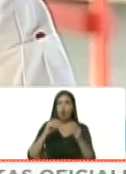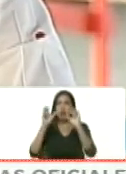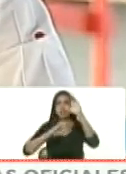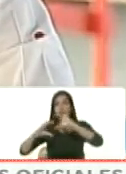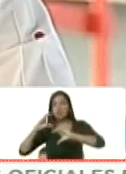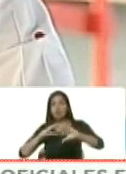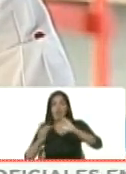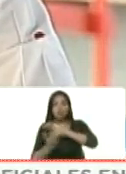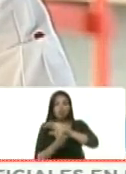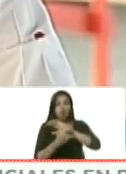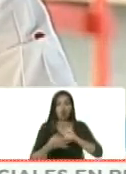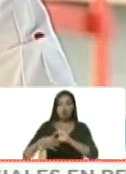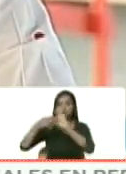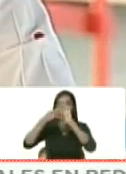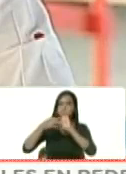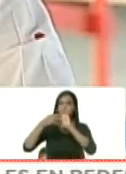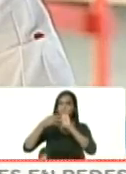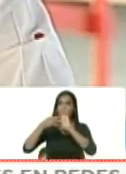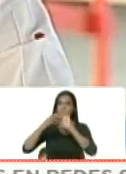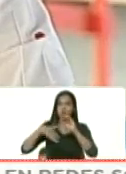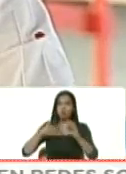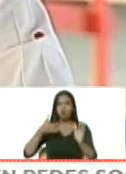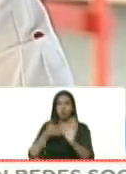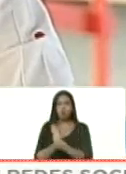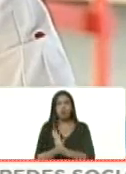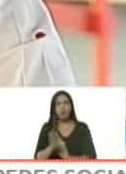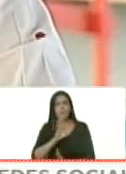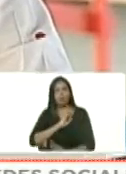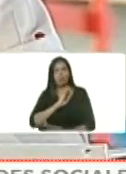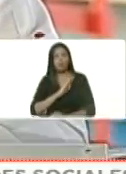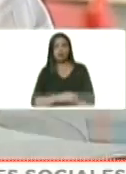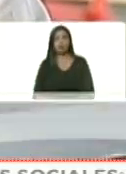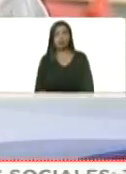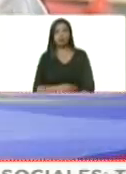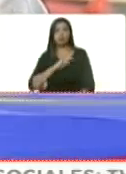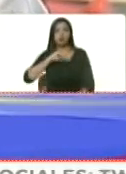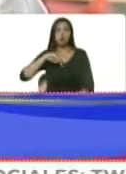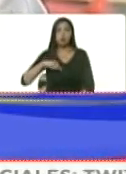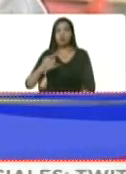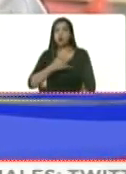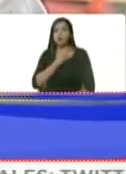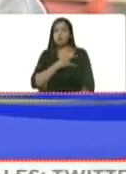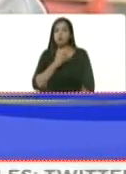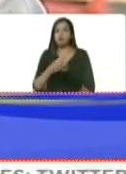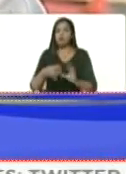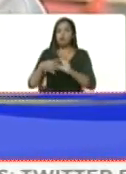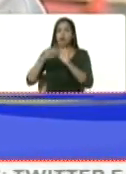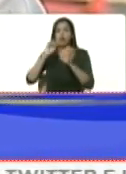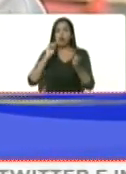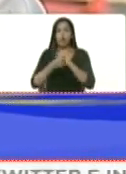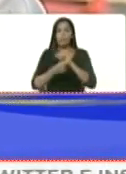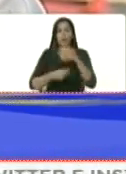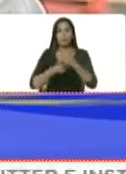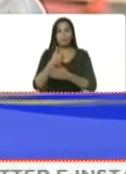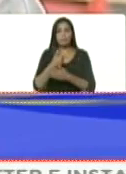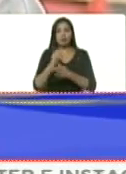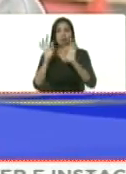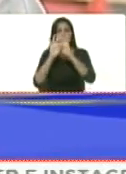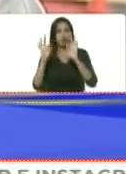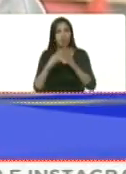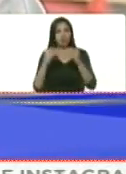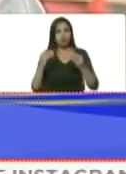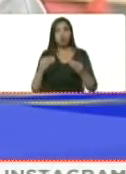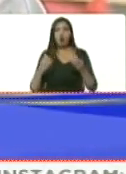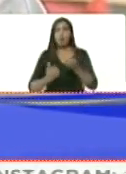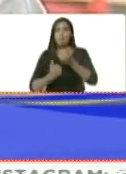y una tecnología, o sea, que sea soberana y autónoma, y que nuestras universidades se conviertan más que en fórmula de sostenimiento